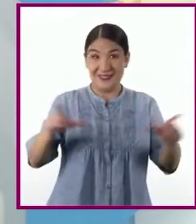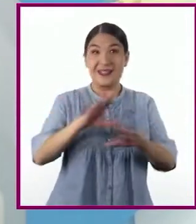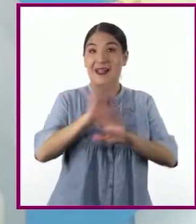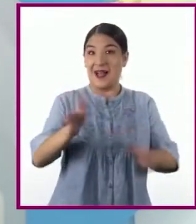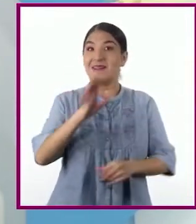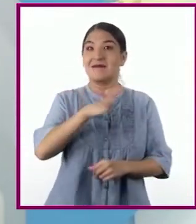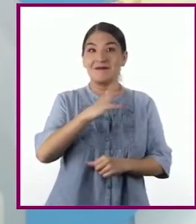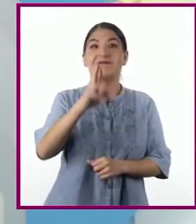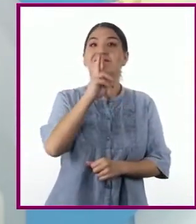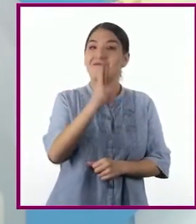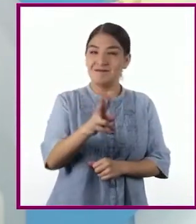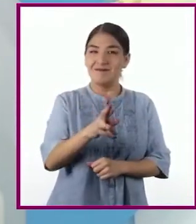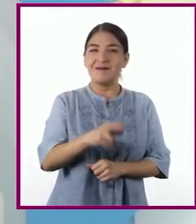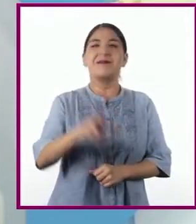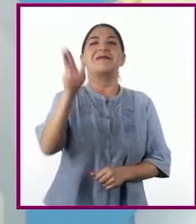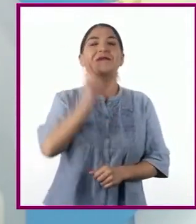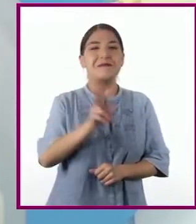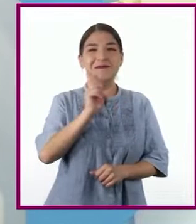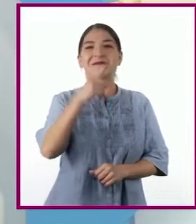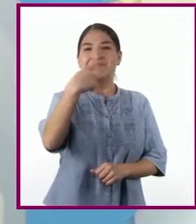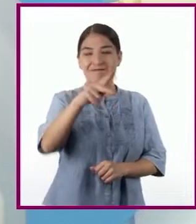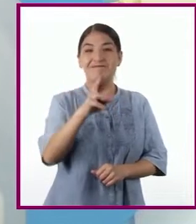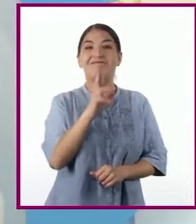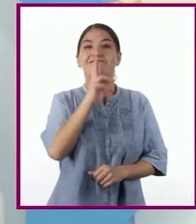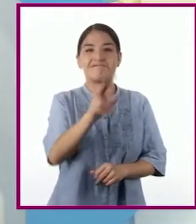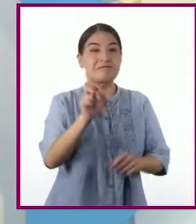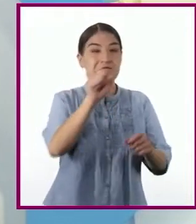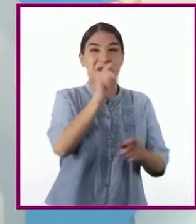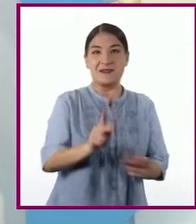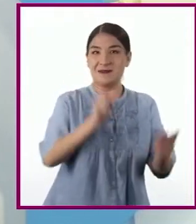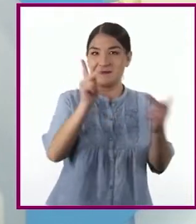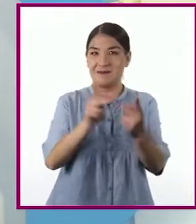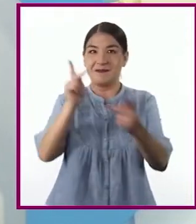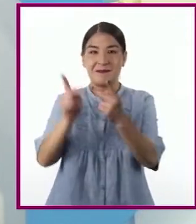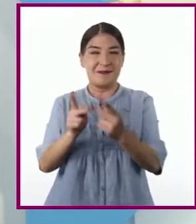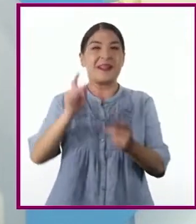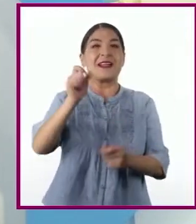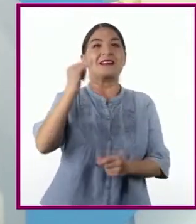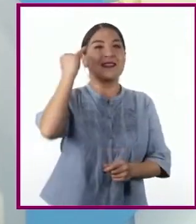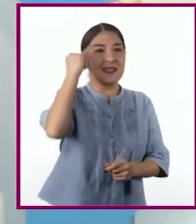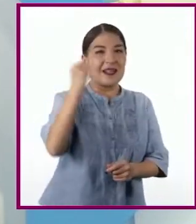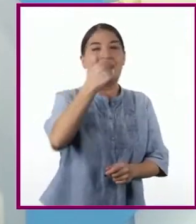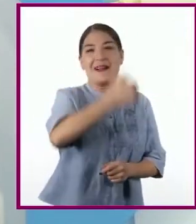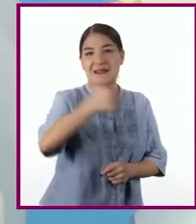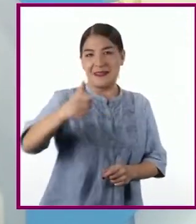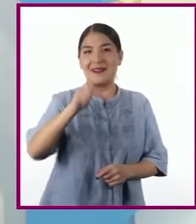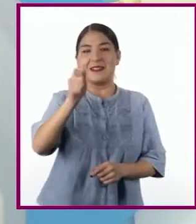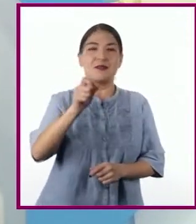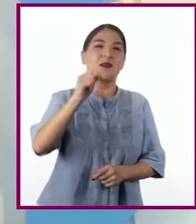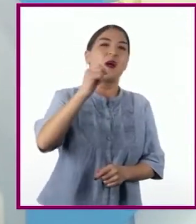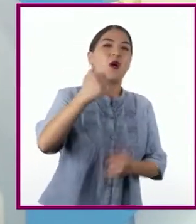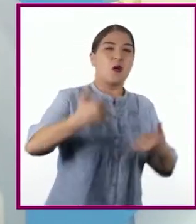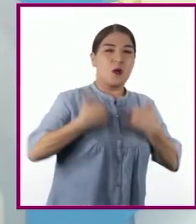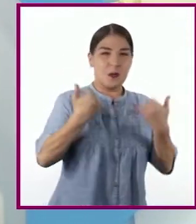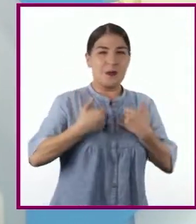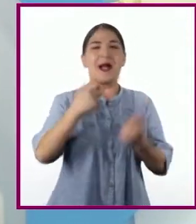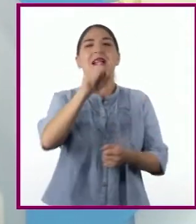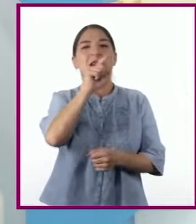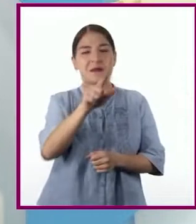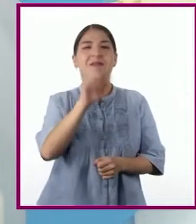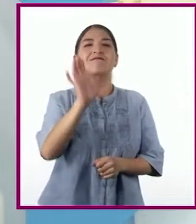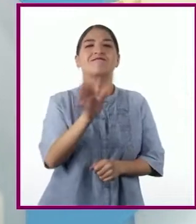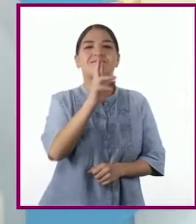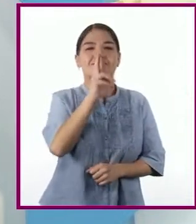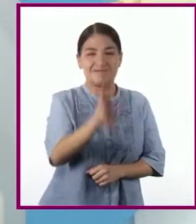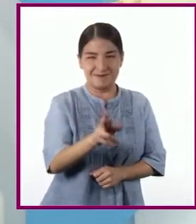respuesta? Veamos si tu respuesta coincide con alguna de las ideas que tienen las y los jóvenes que también